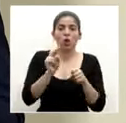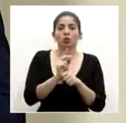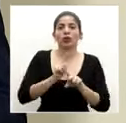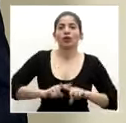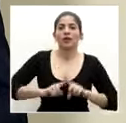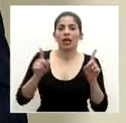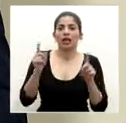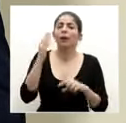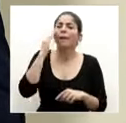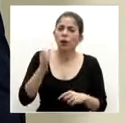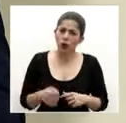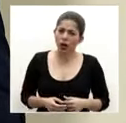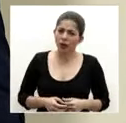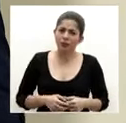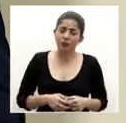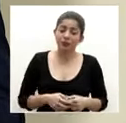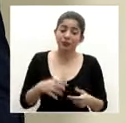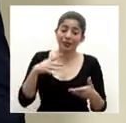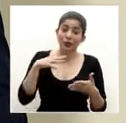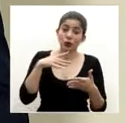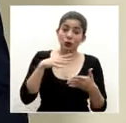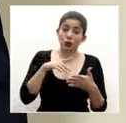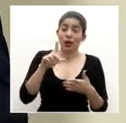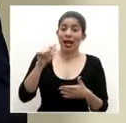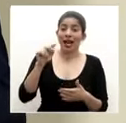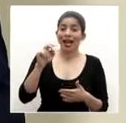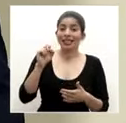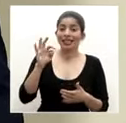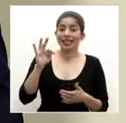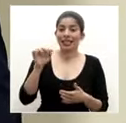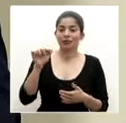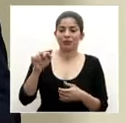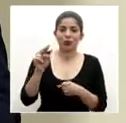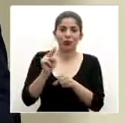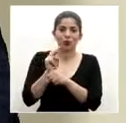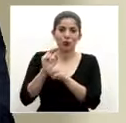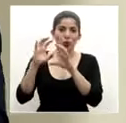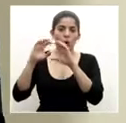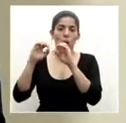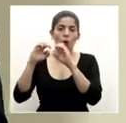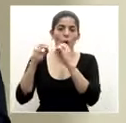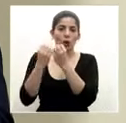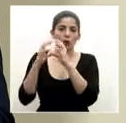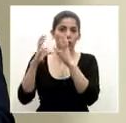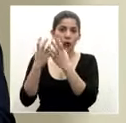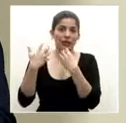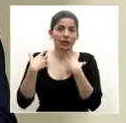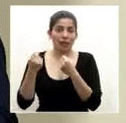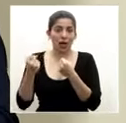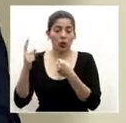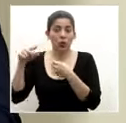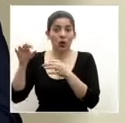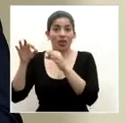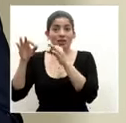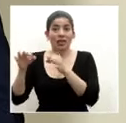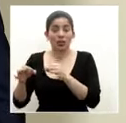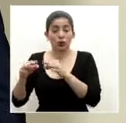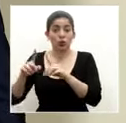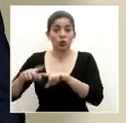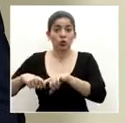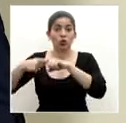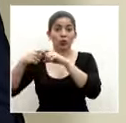Porque en el estudio de Lancet, que es el que usó la OMS para tomar esta decisión de una